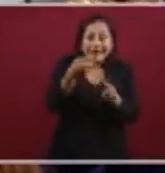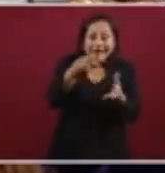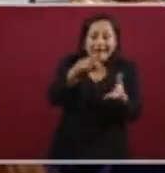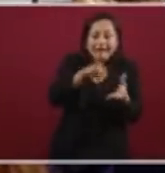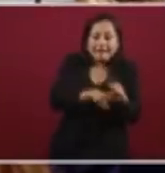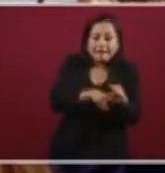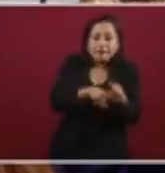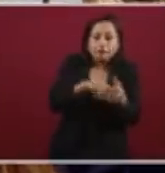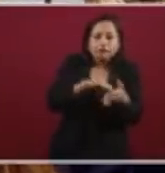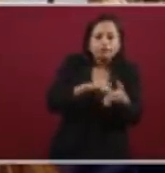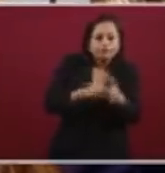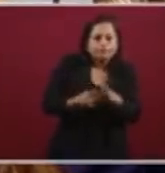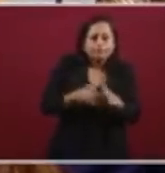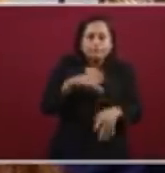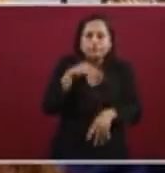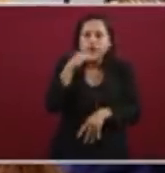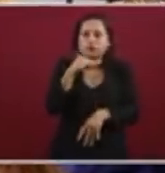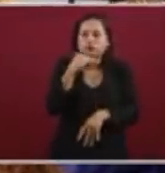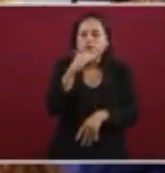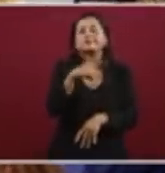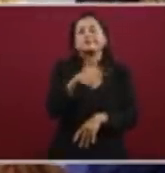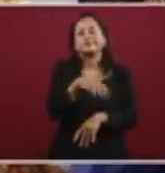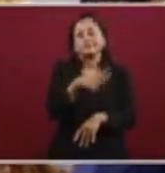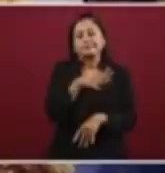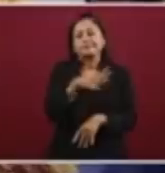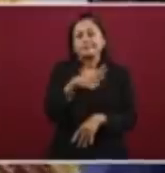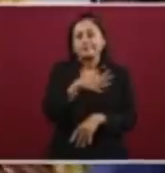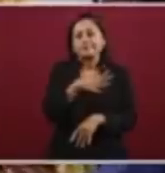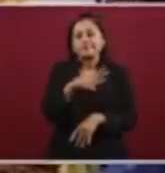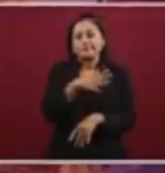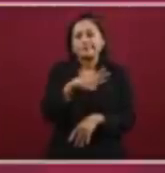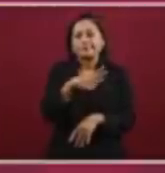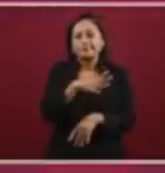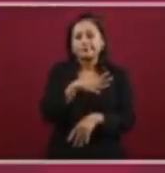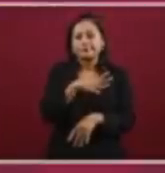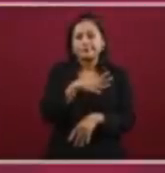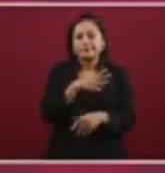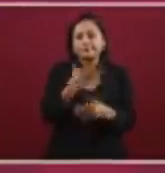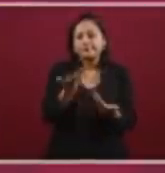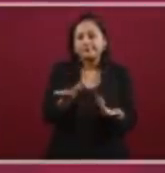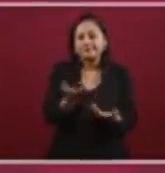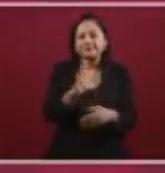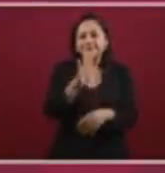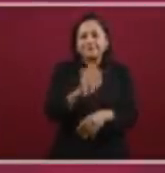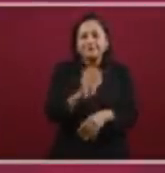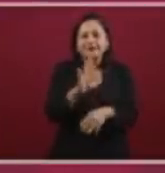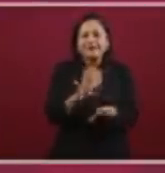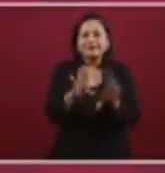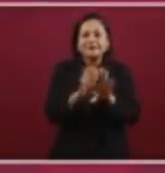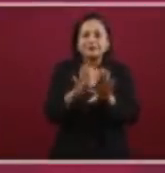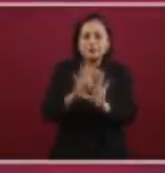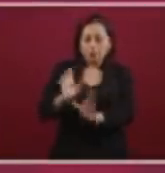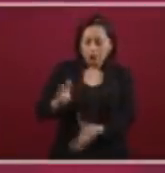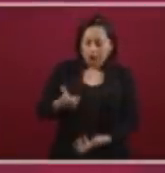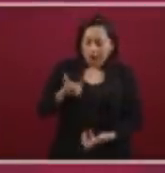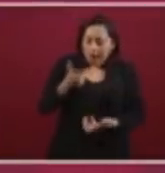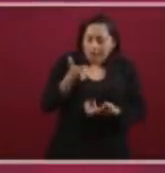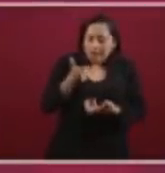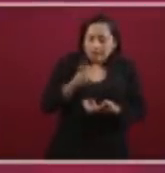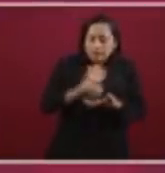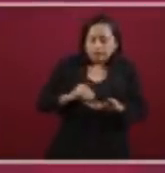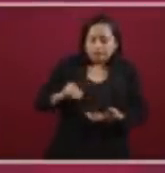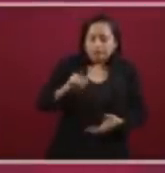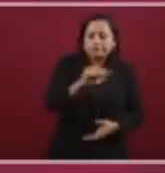manejo fondos que era un poco como los gastos llamados de la seguridad